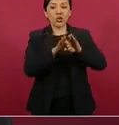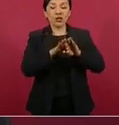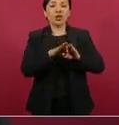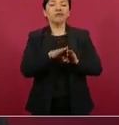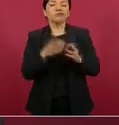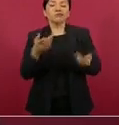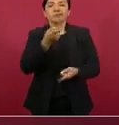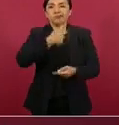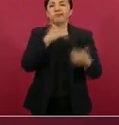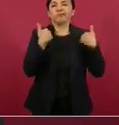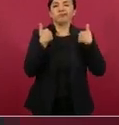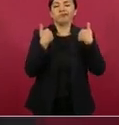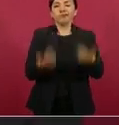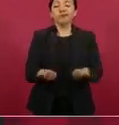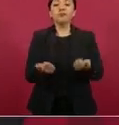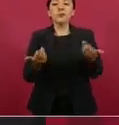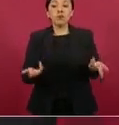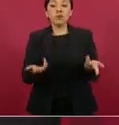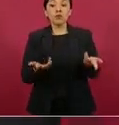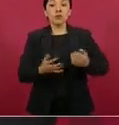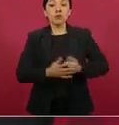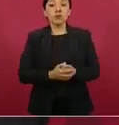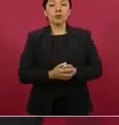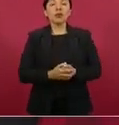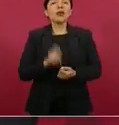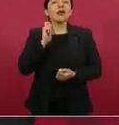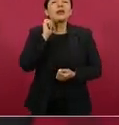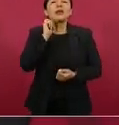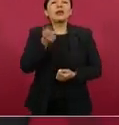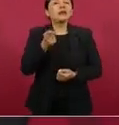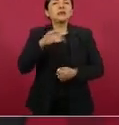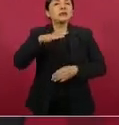y lo que le interesaba